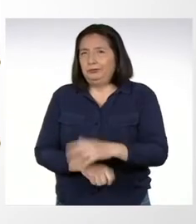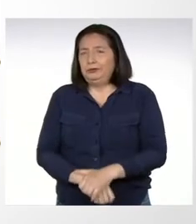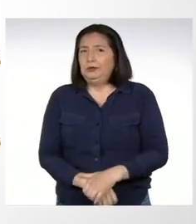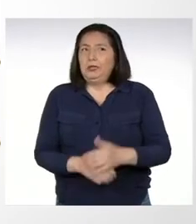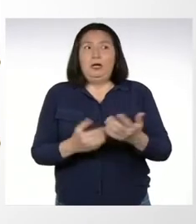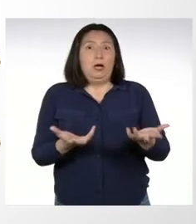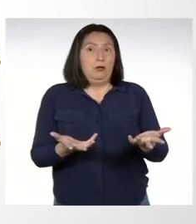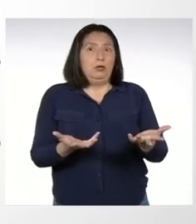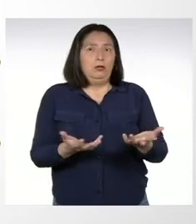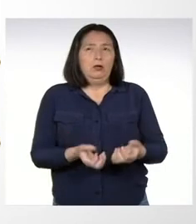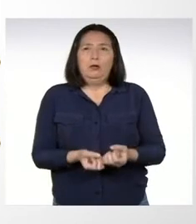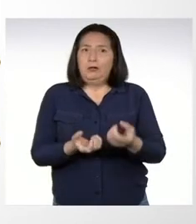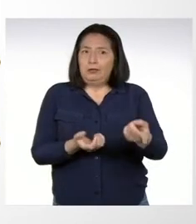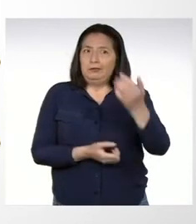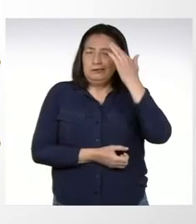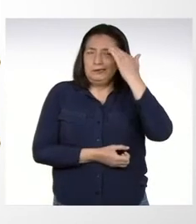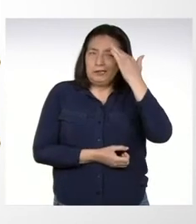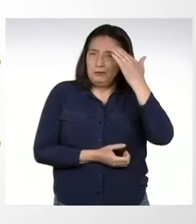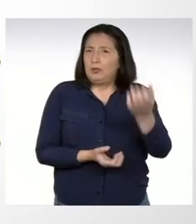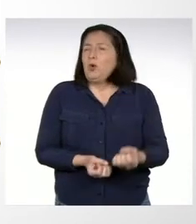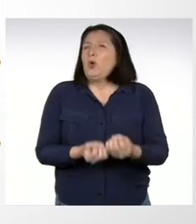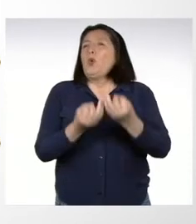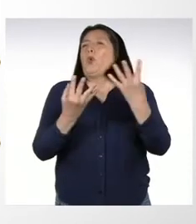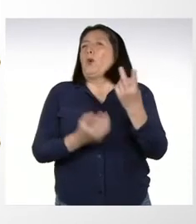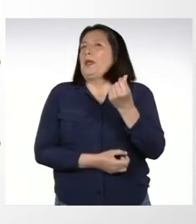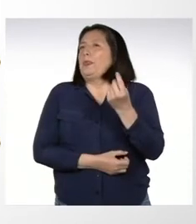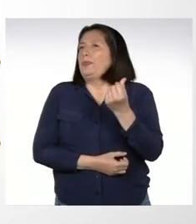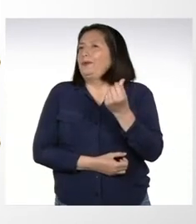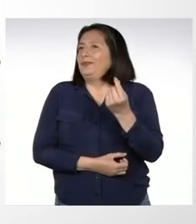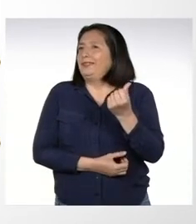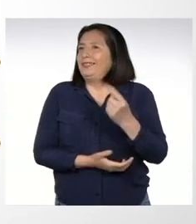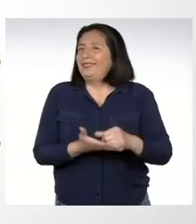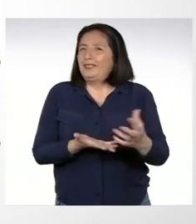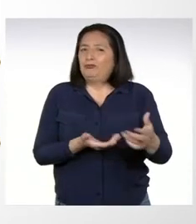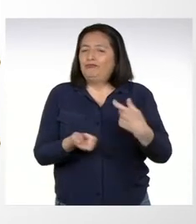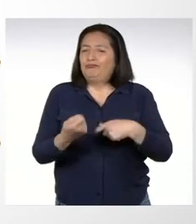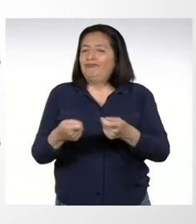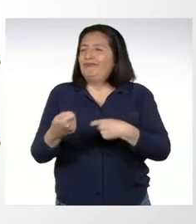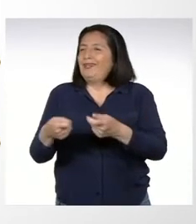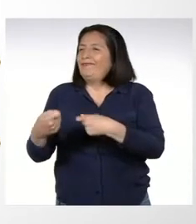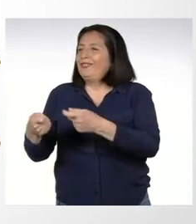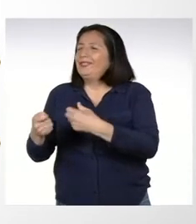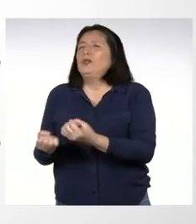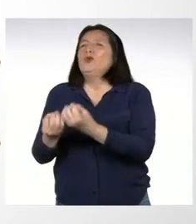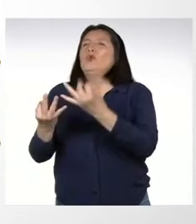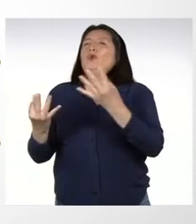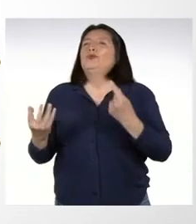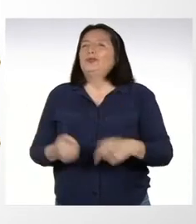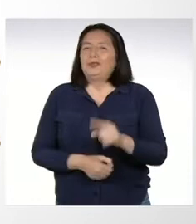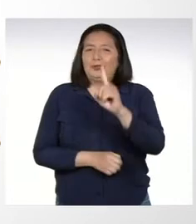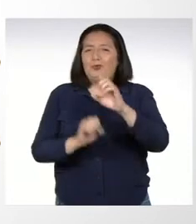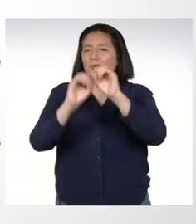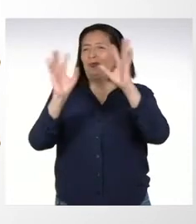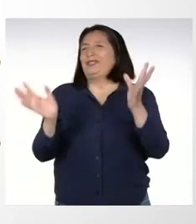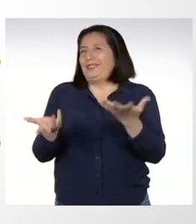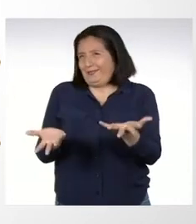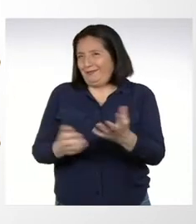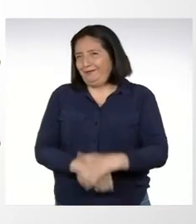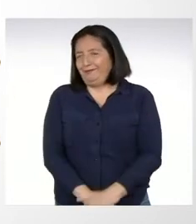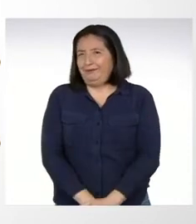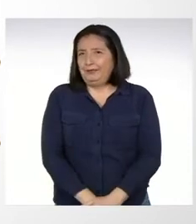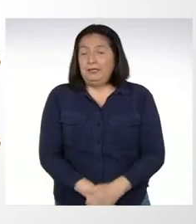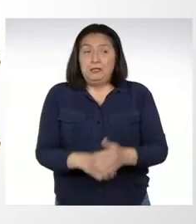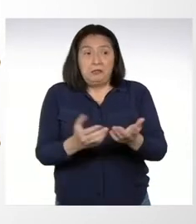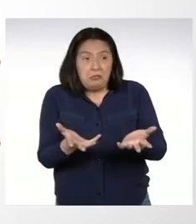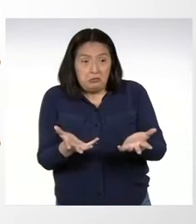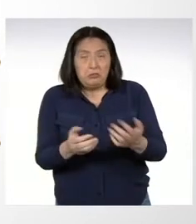Ahora José quiere saber cuánto dinero reunirá por las ventas de un día.